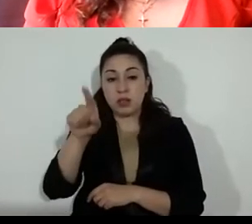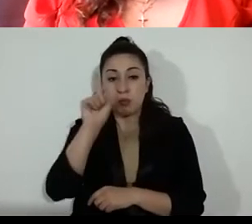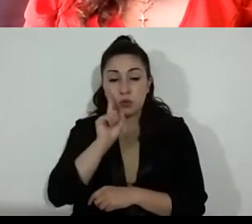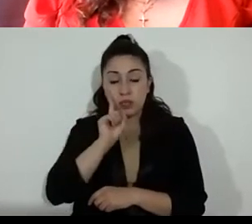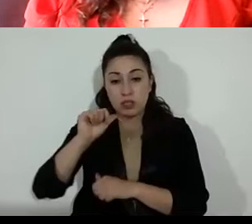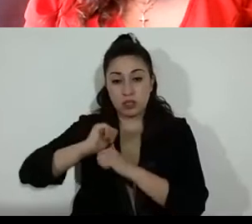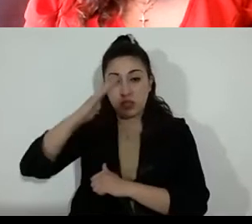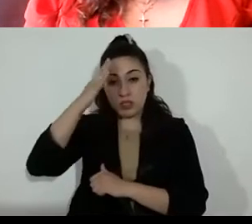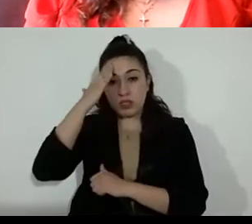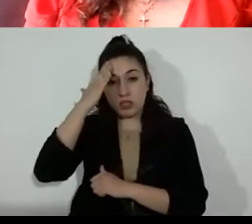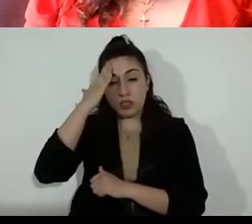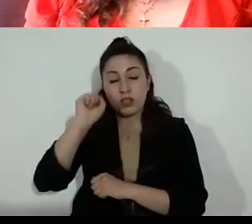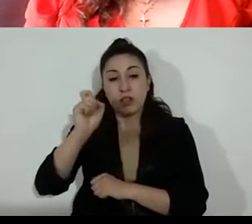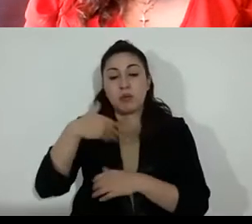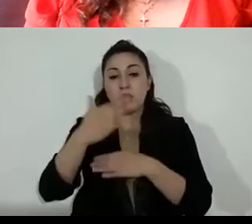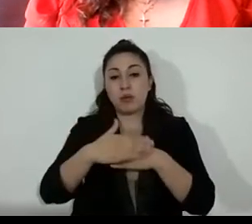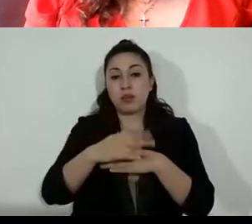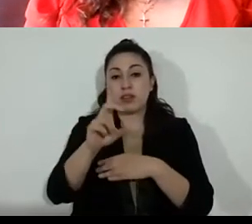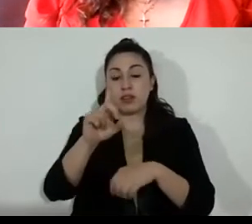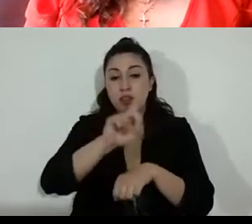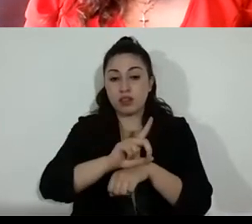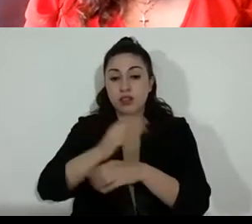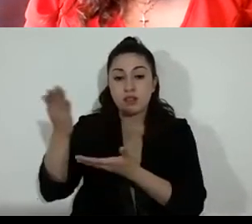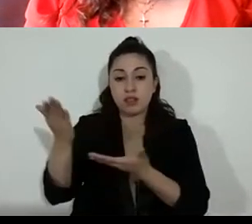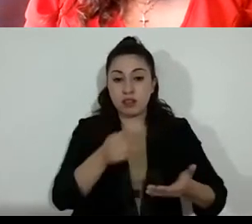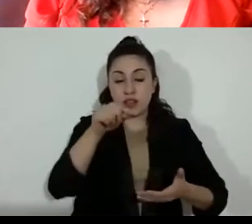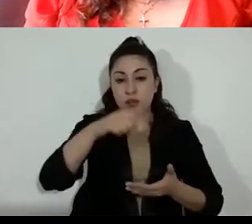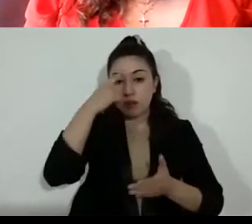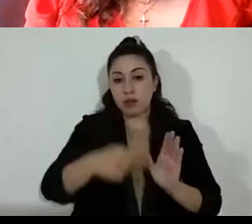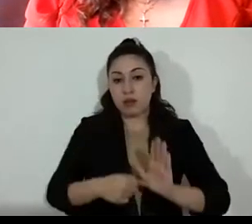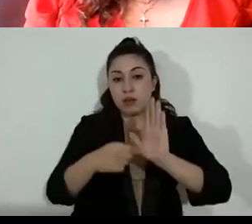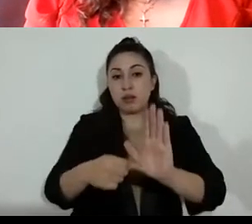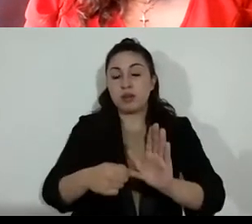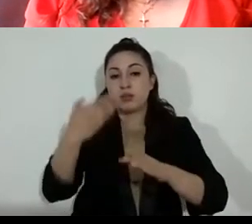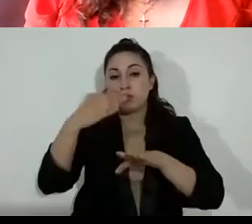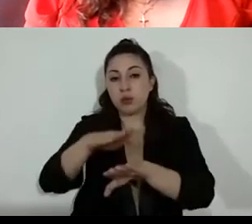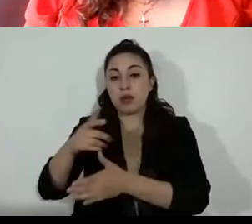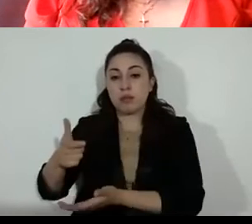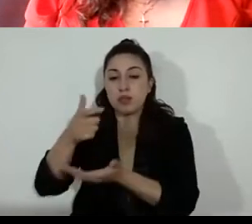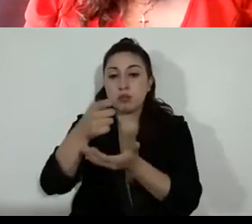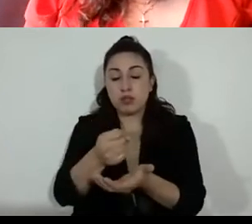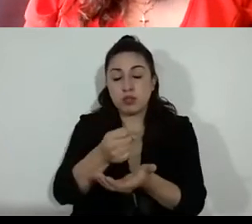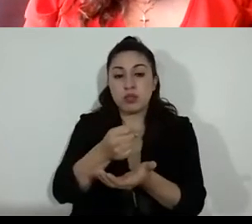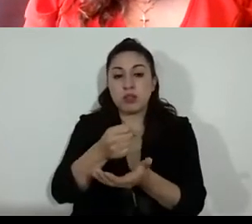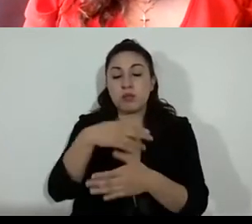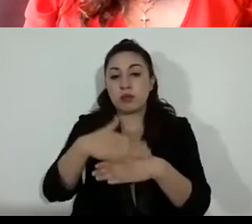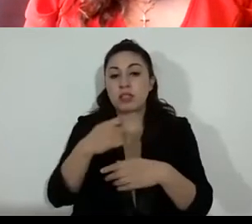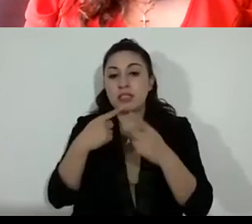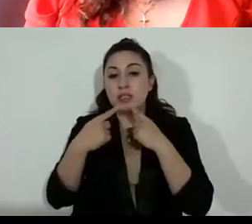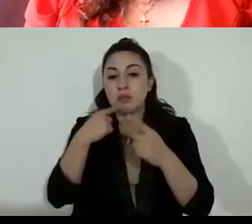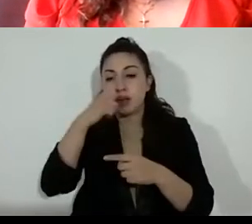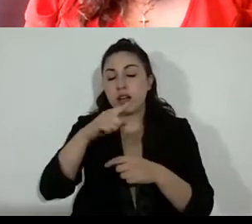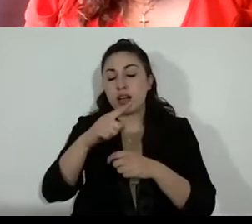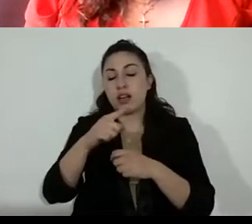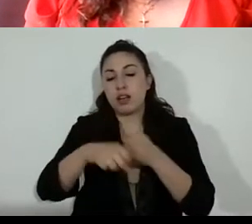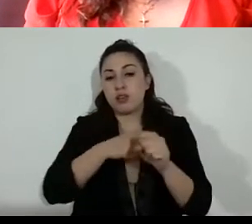en menos de 30 días para presentar el proyecto de presupuesto que tiene como fecha